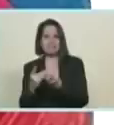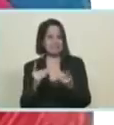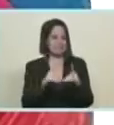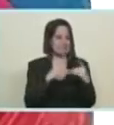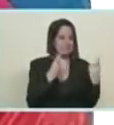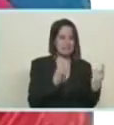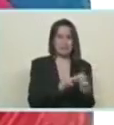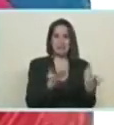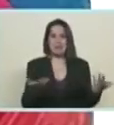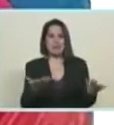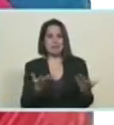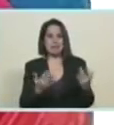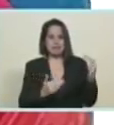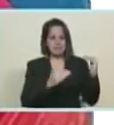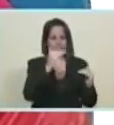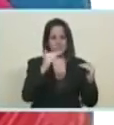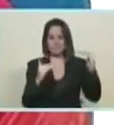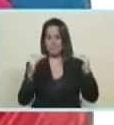Porque fíjense ustedes,